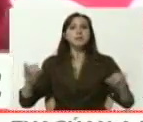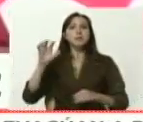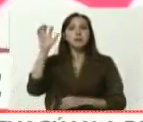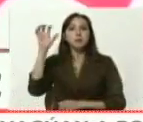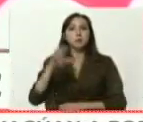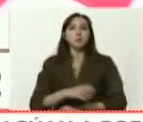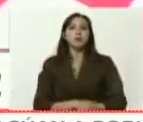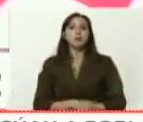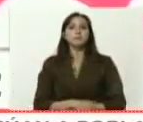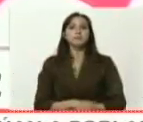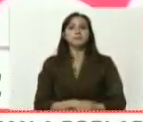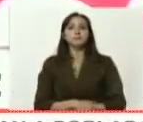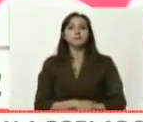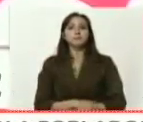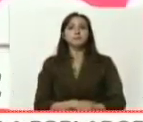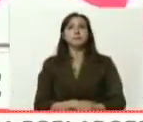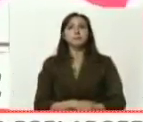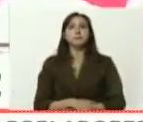arepa amarilla.